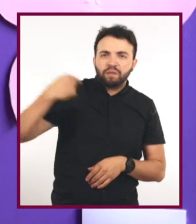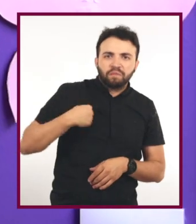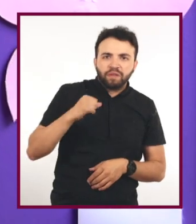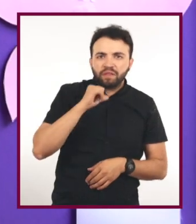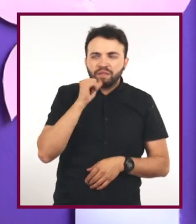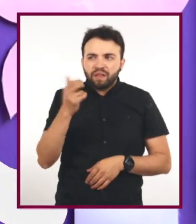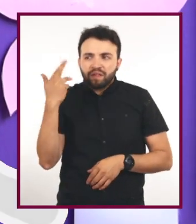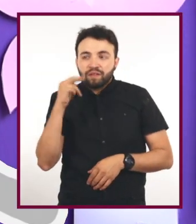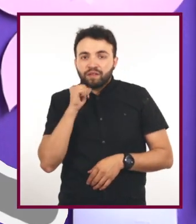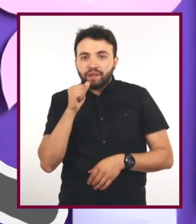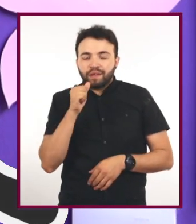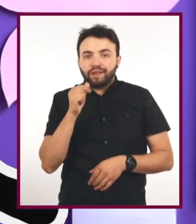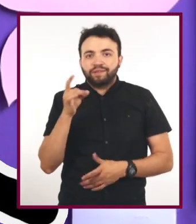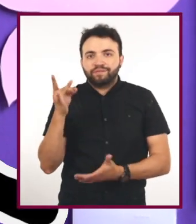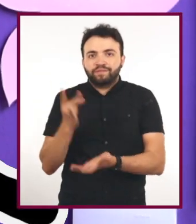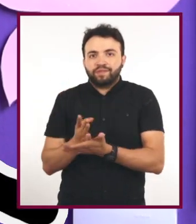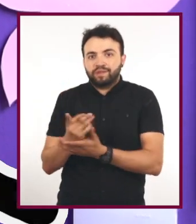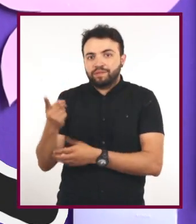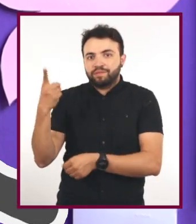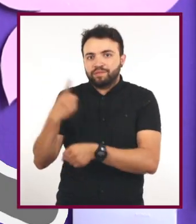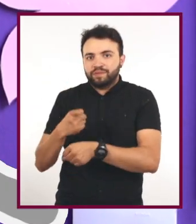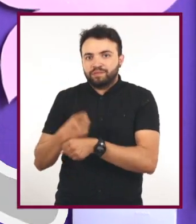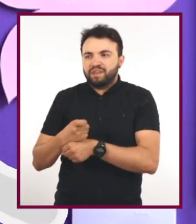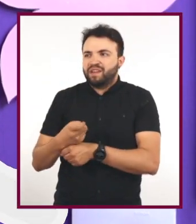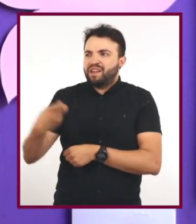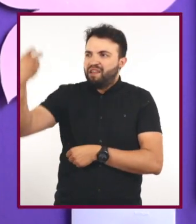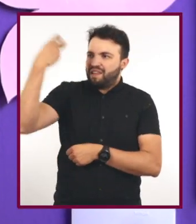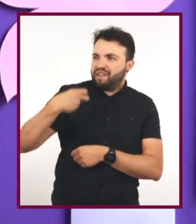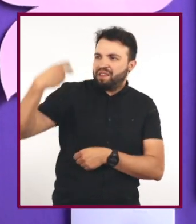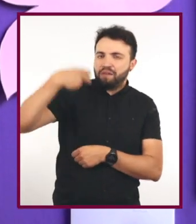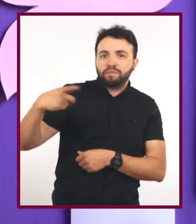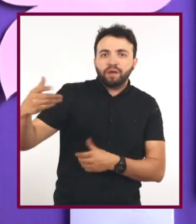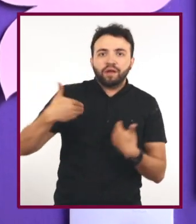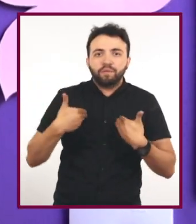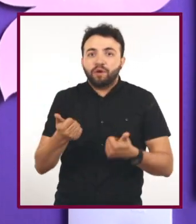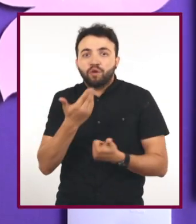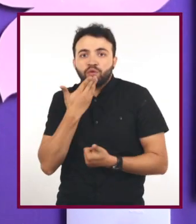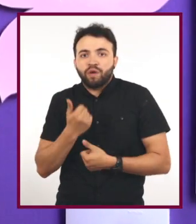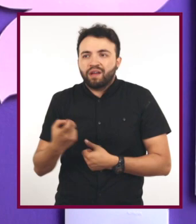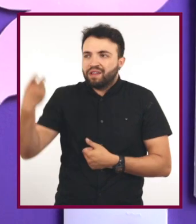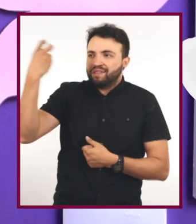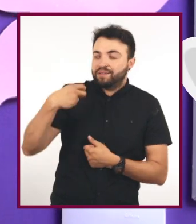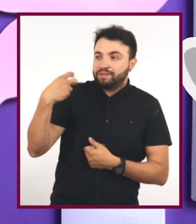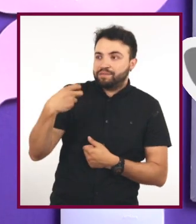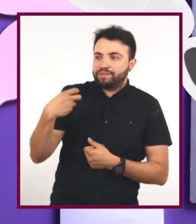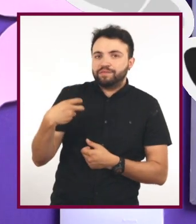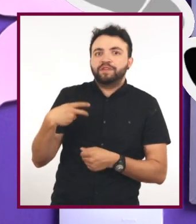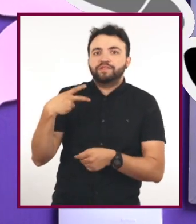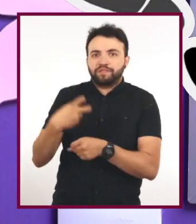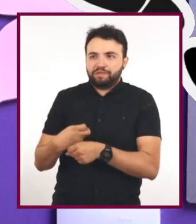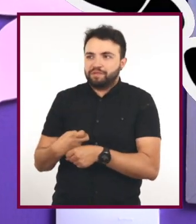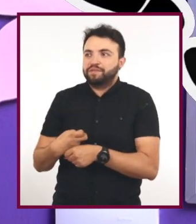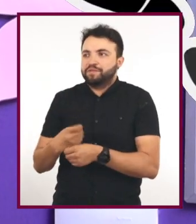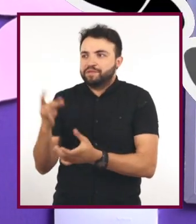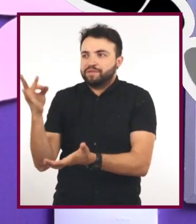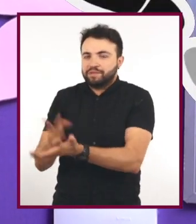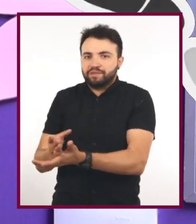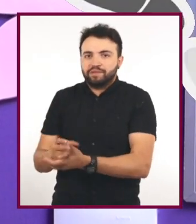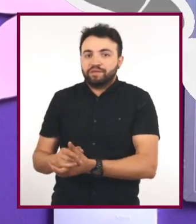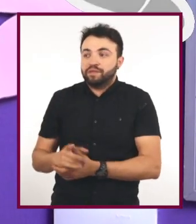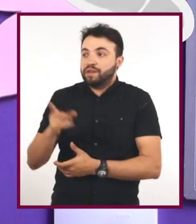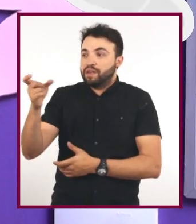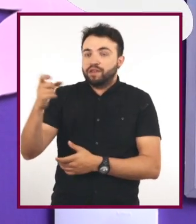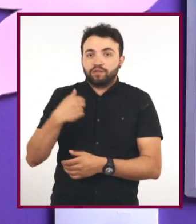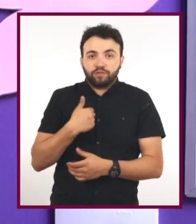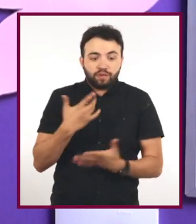la primera pista. Si te juzga en vez de comprenderte, ya tienes otra pista. Si no se alegra cuando te va bien, ya diste con un mal